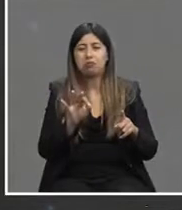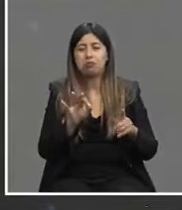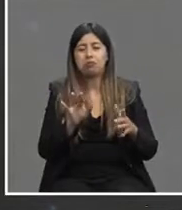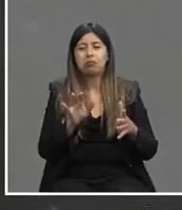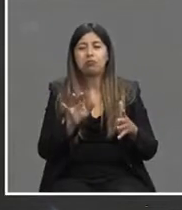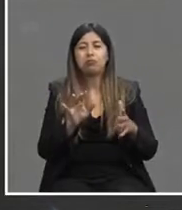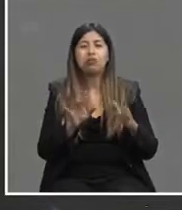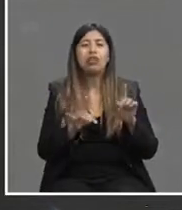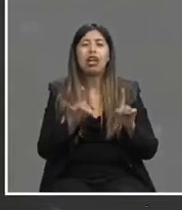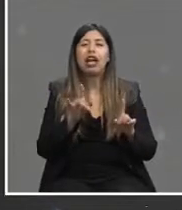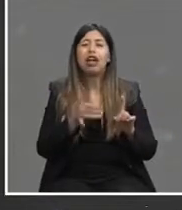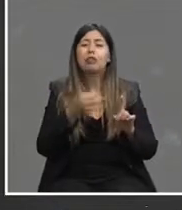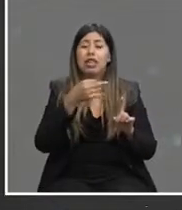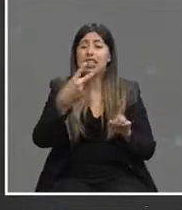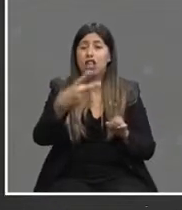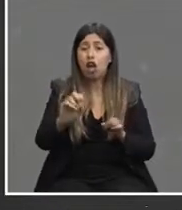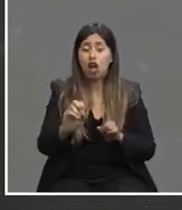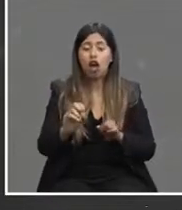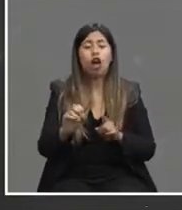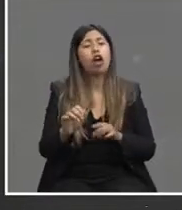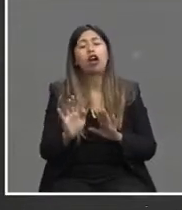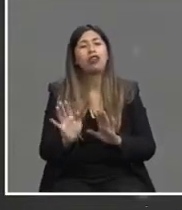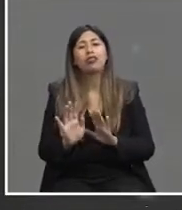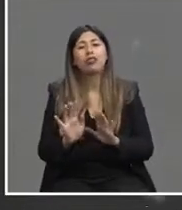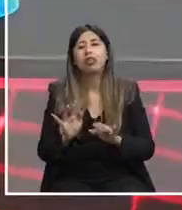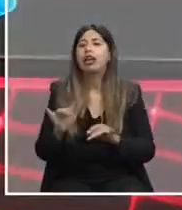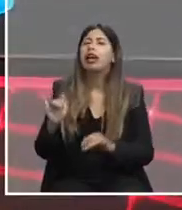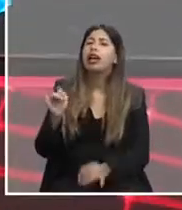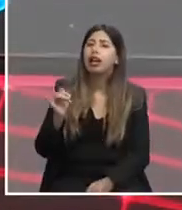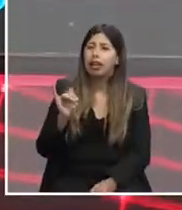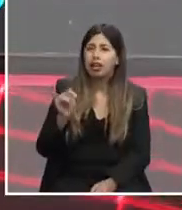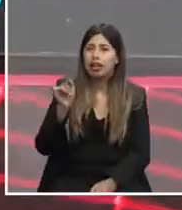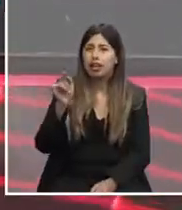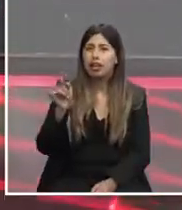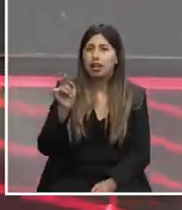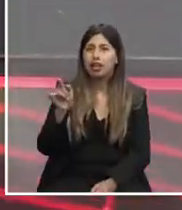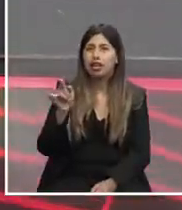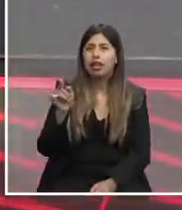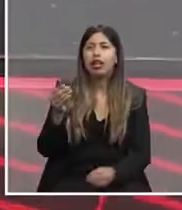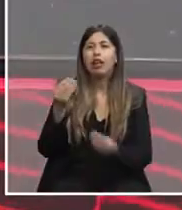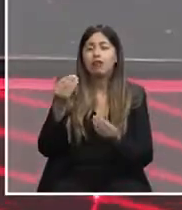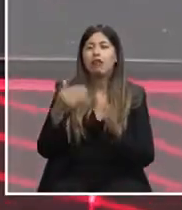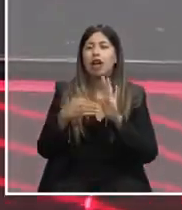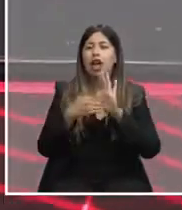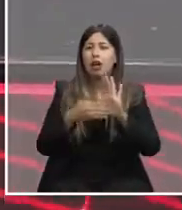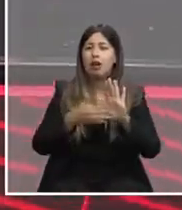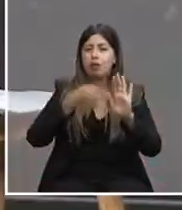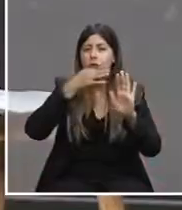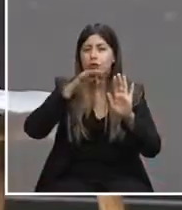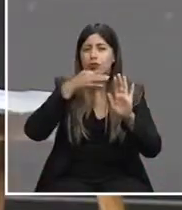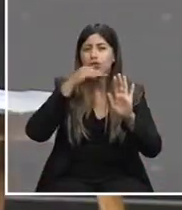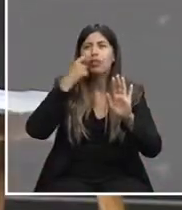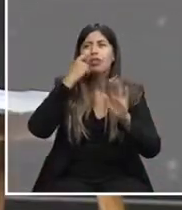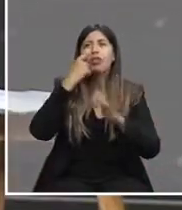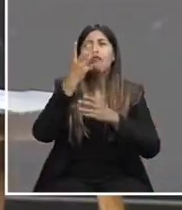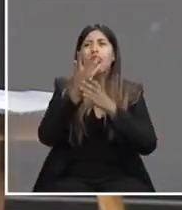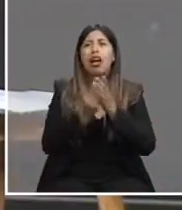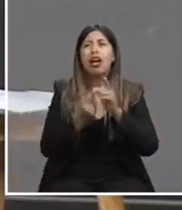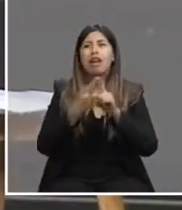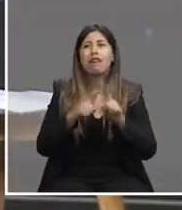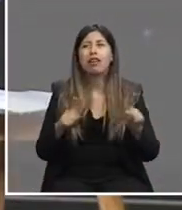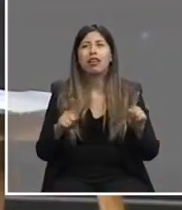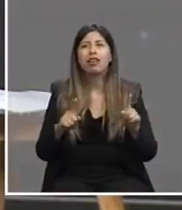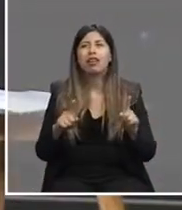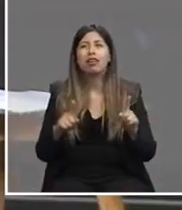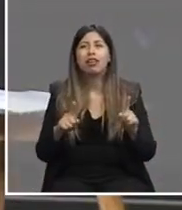con algo que me dice no. Tu manera. Claro, esa podría ser una súper buena exposición, que desapareció la diferencia. Tal cual.